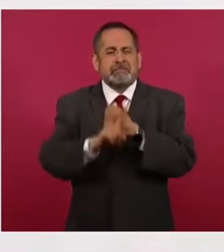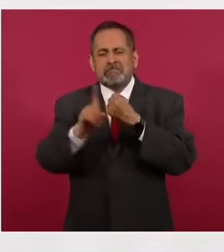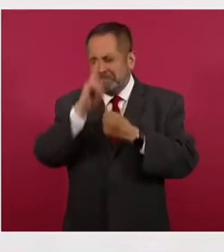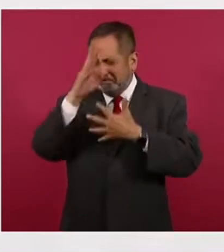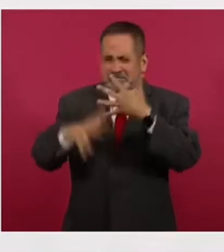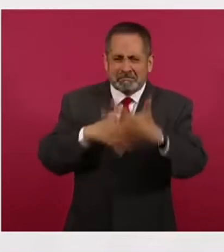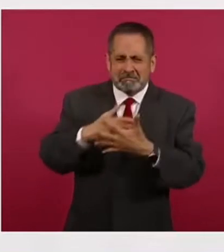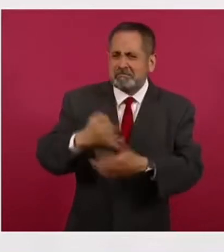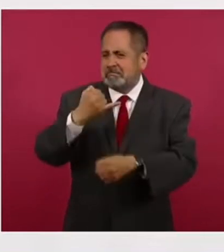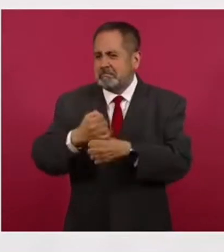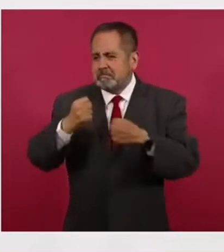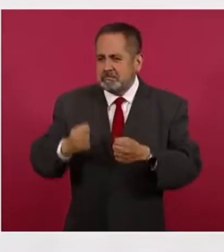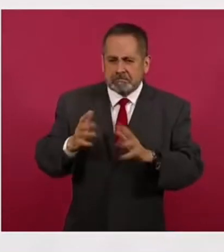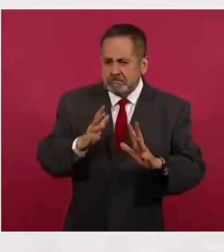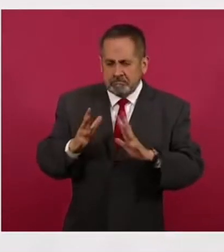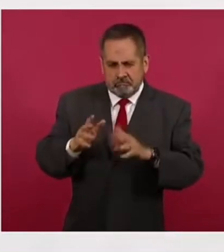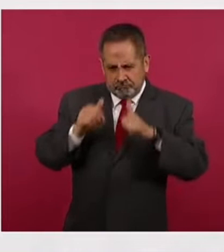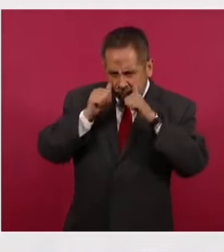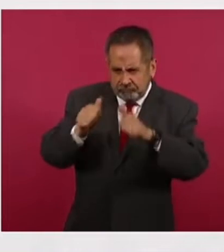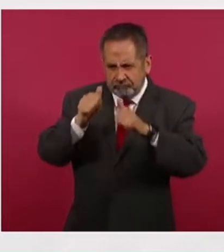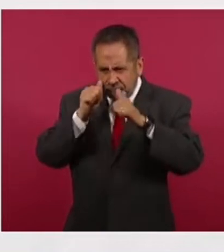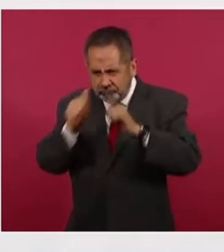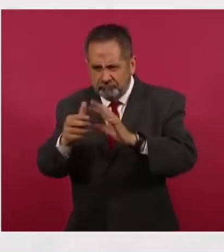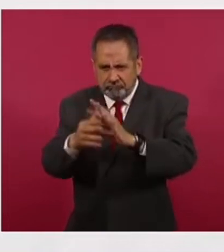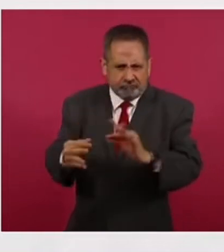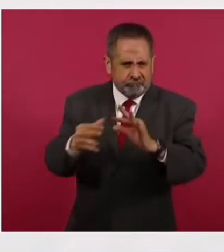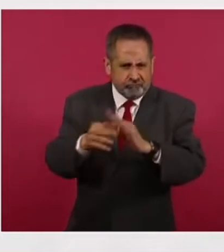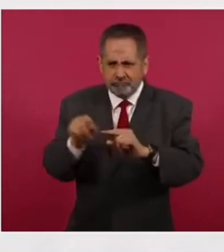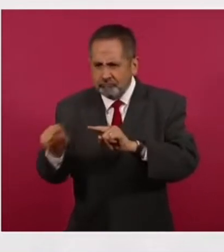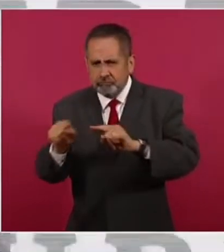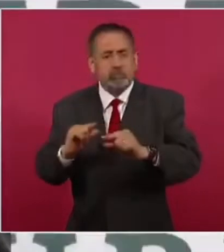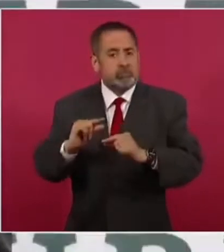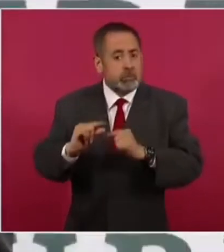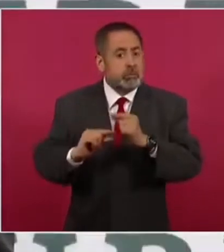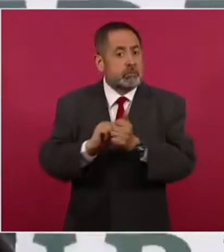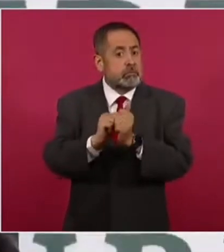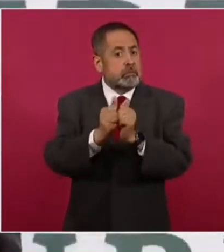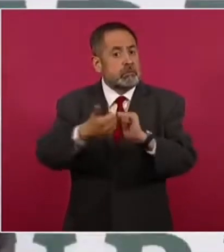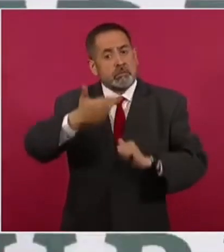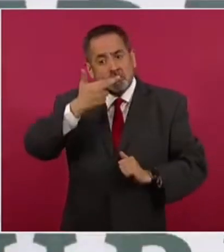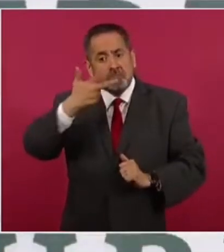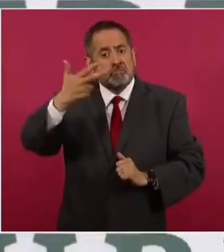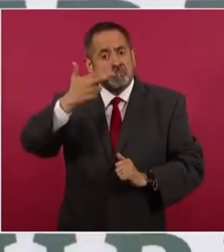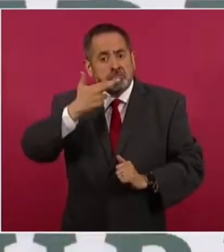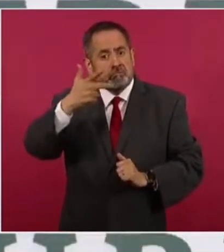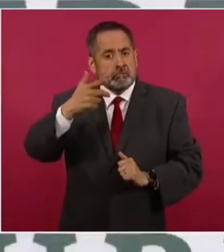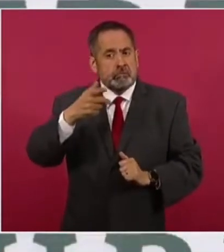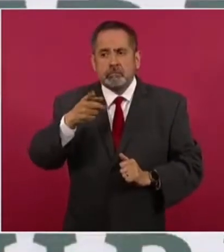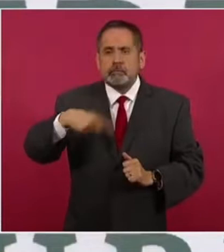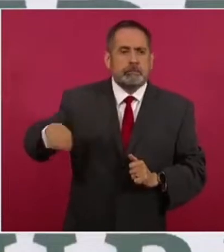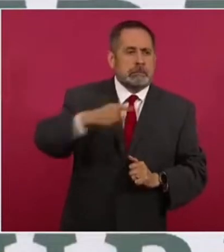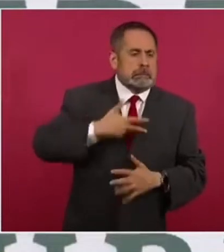poco a poco hemos venido avanzando en el propósito de vivir libres de